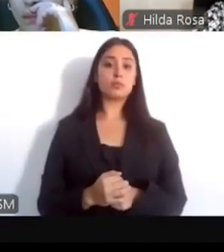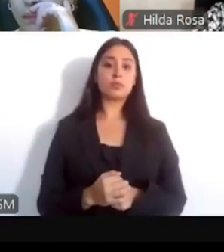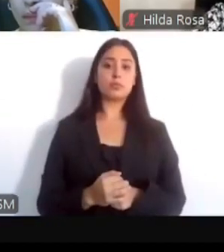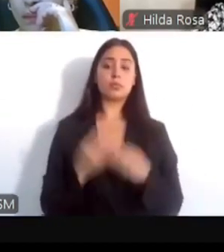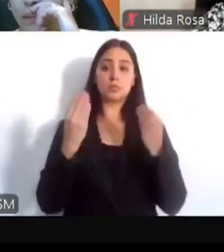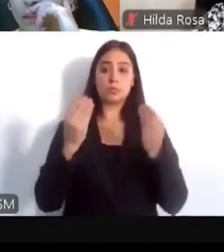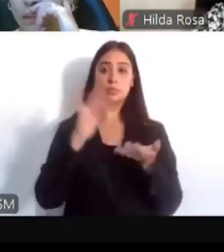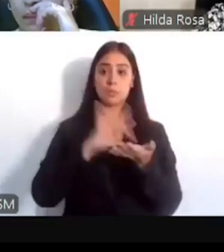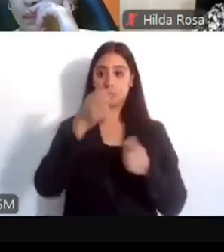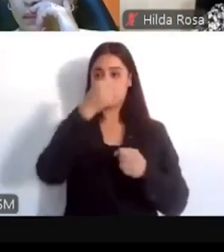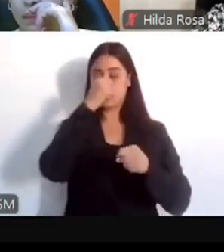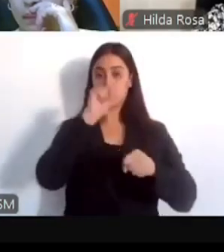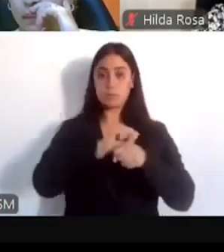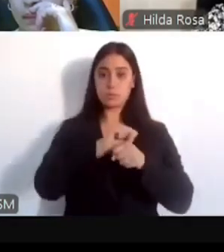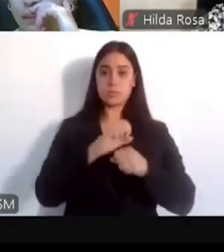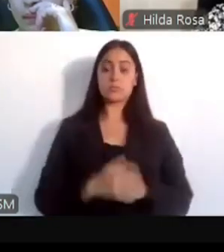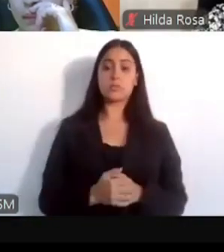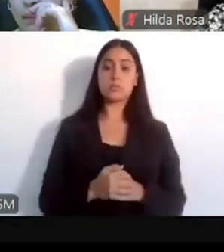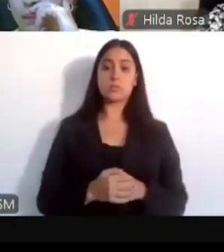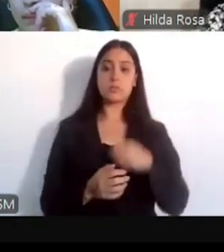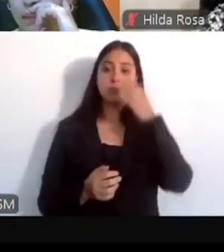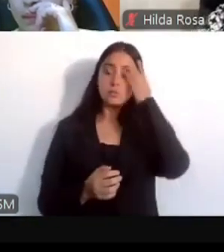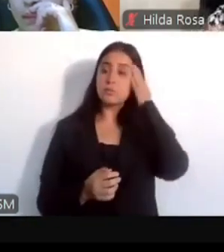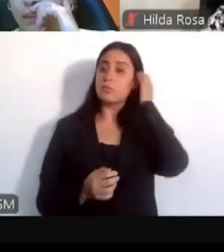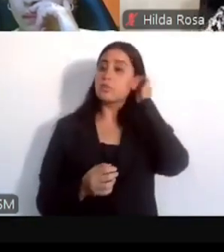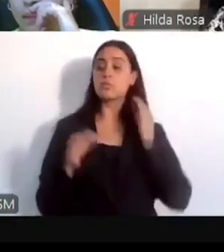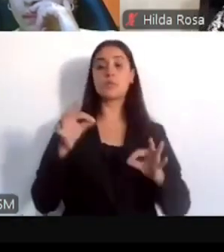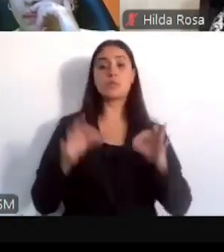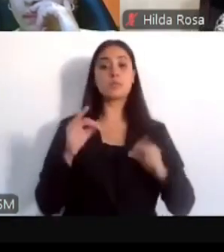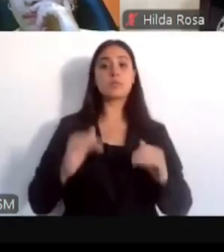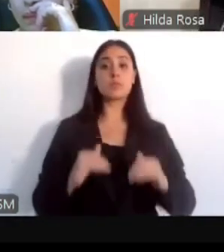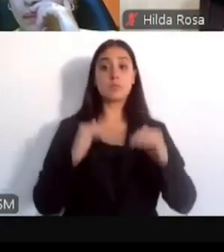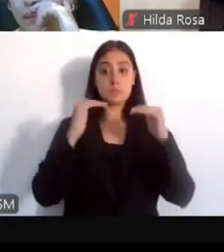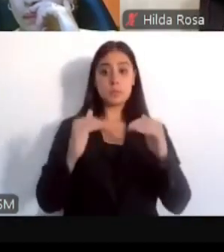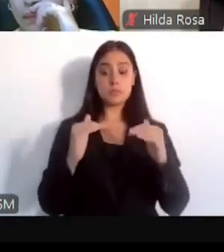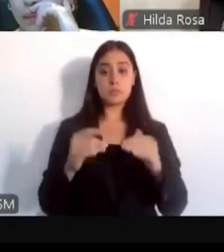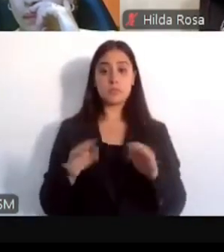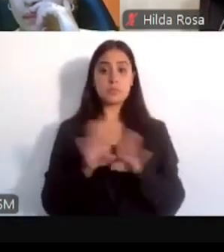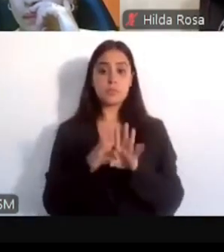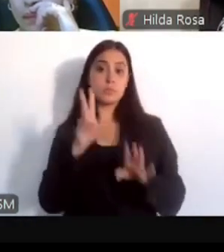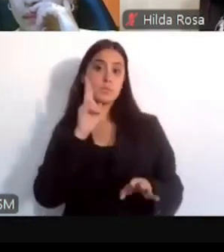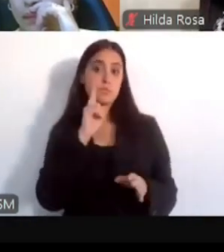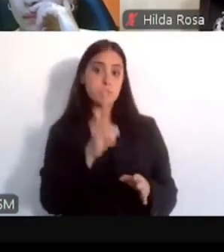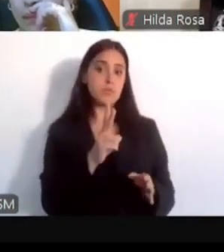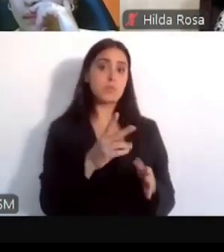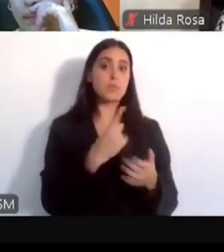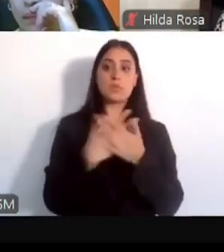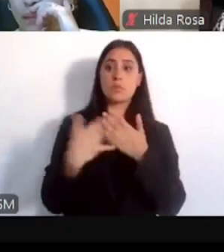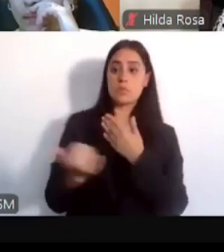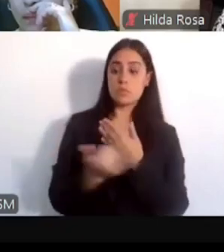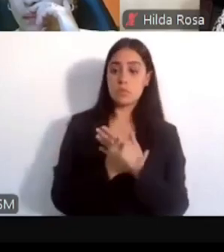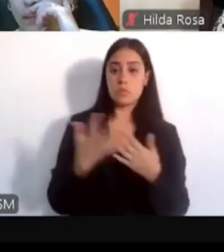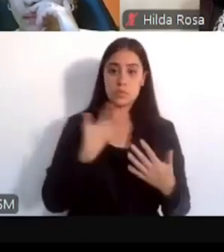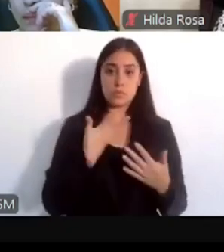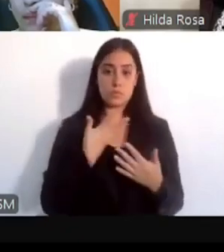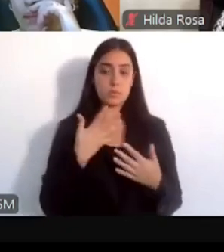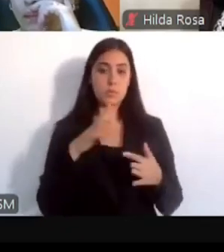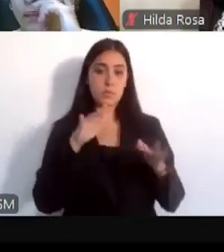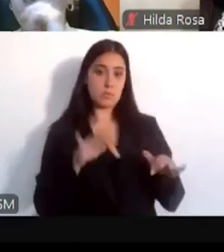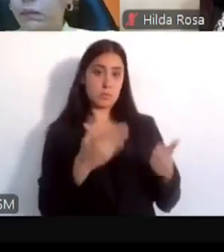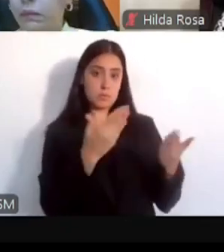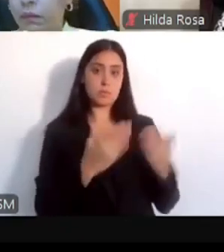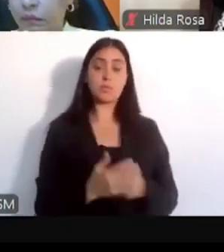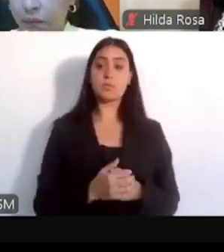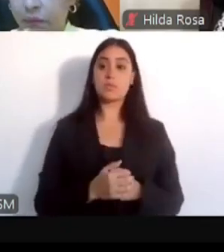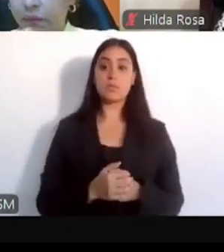Gracias secretario magistradas magistrado está nuestra consideración los proyectos de los que se ha dado cuent